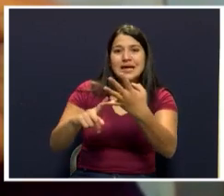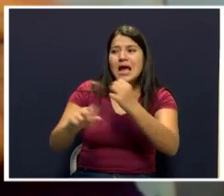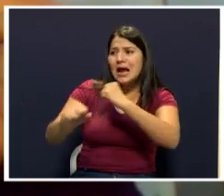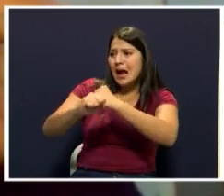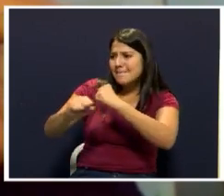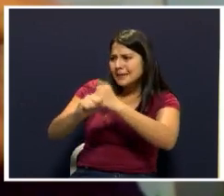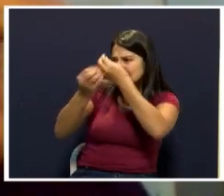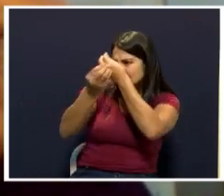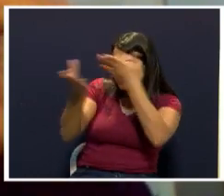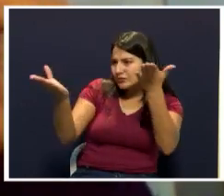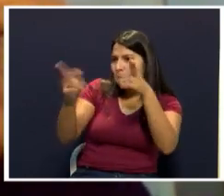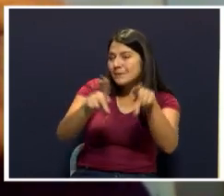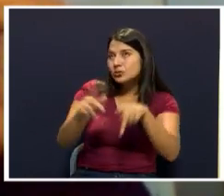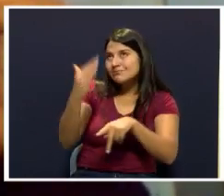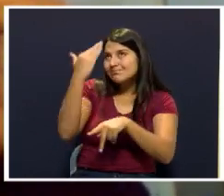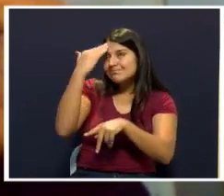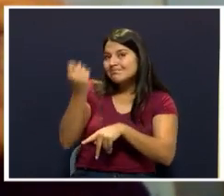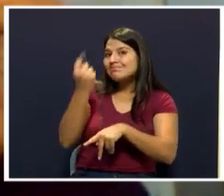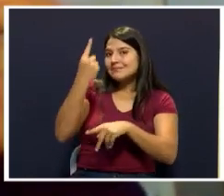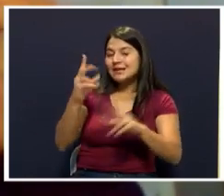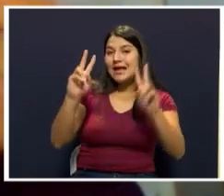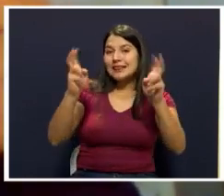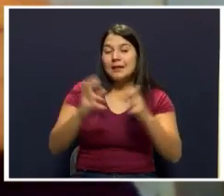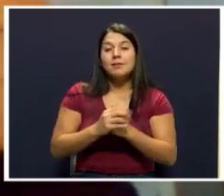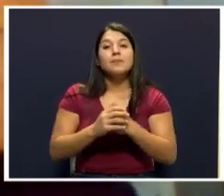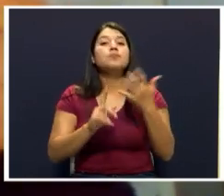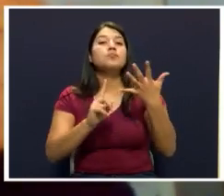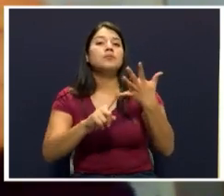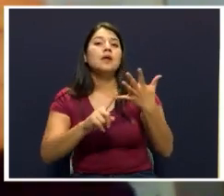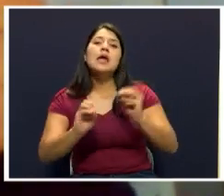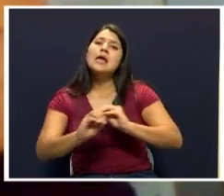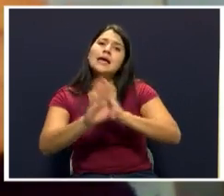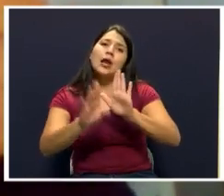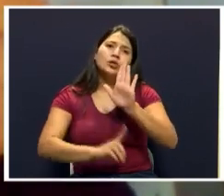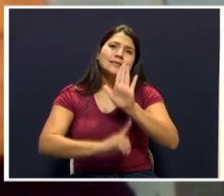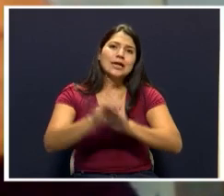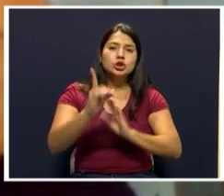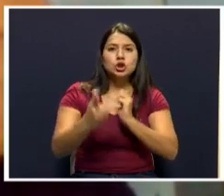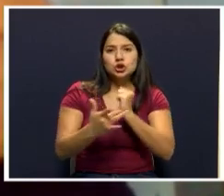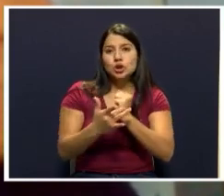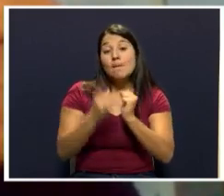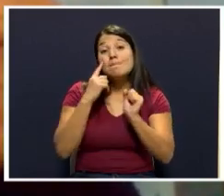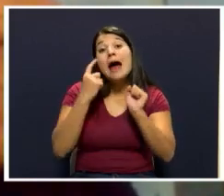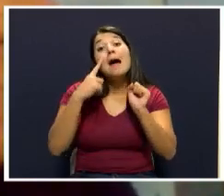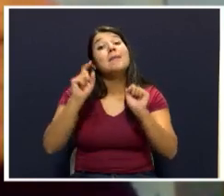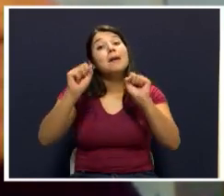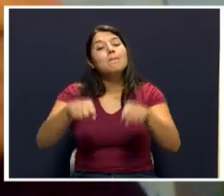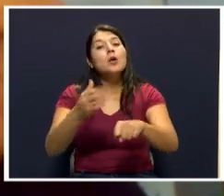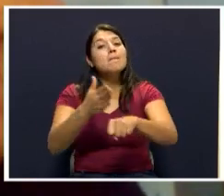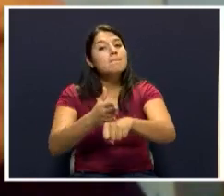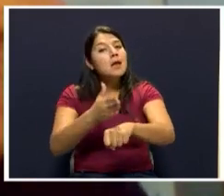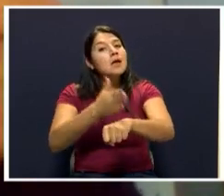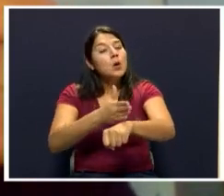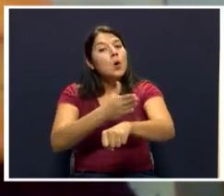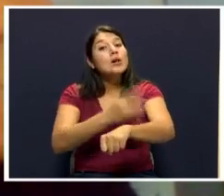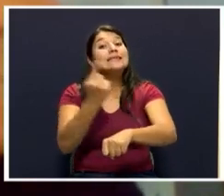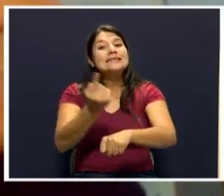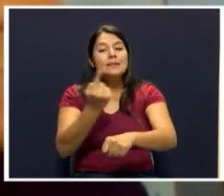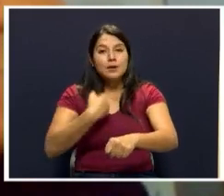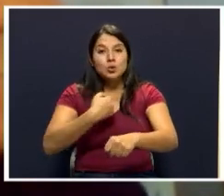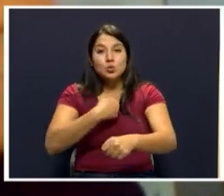de este tema, y por supuesto desarrollo tecnológico para ir mejorando continuamente los